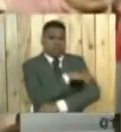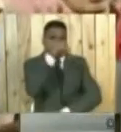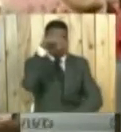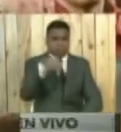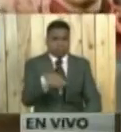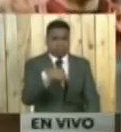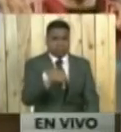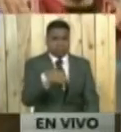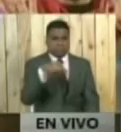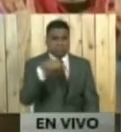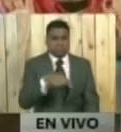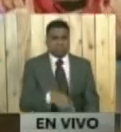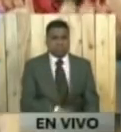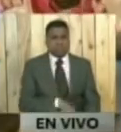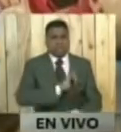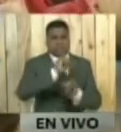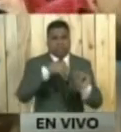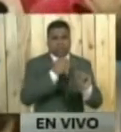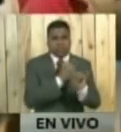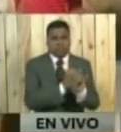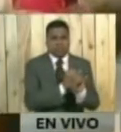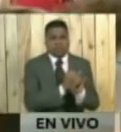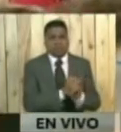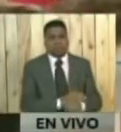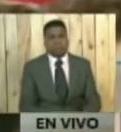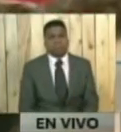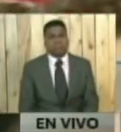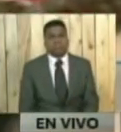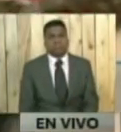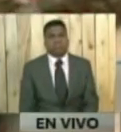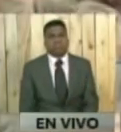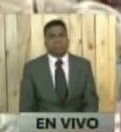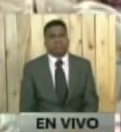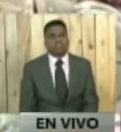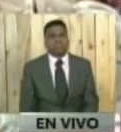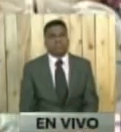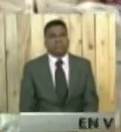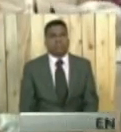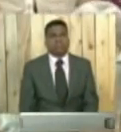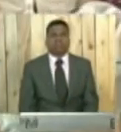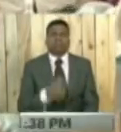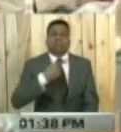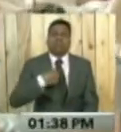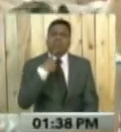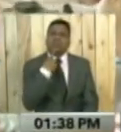nacional e internacional. Me declaro desde hoy